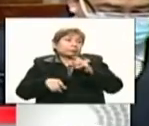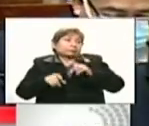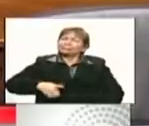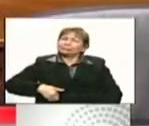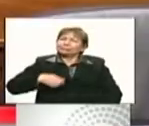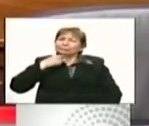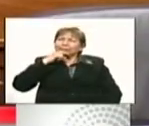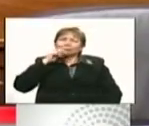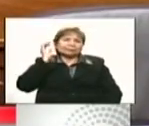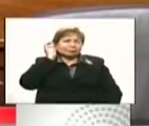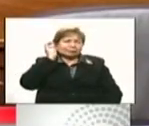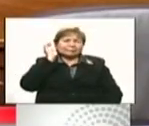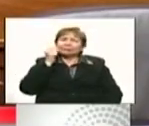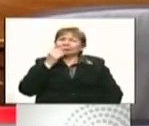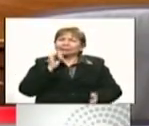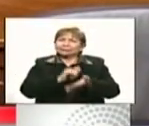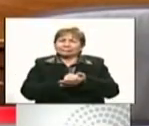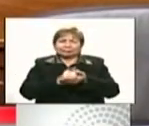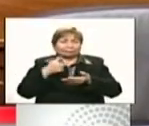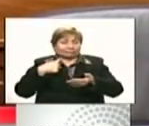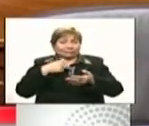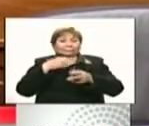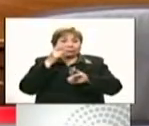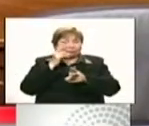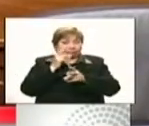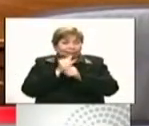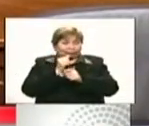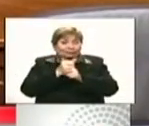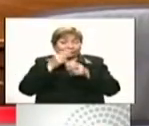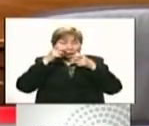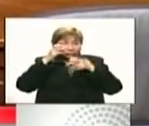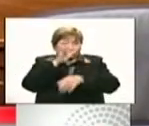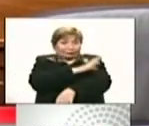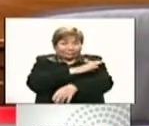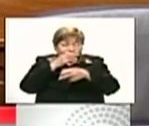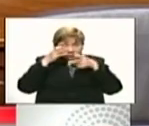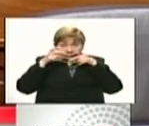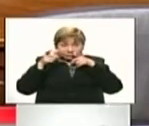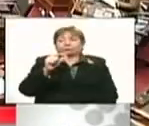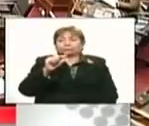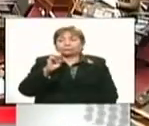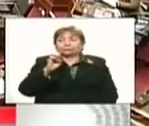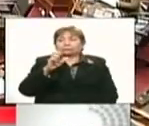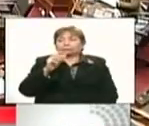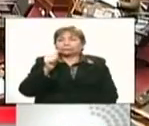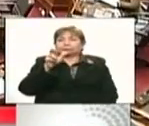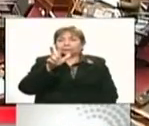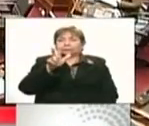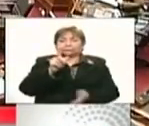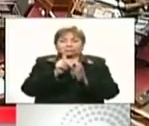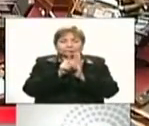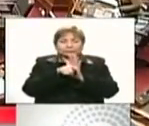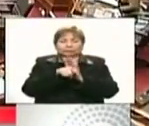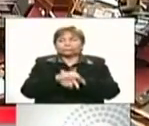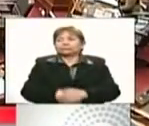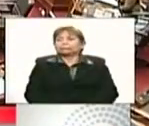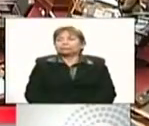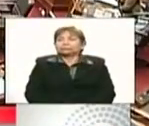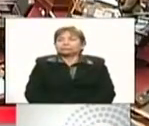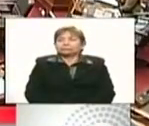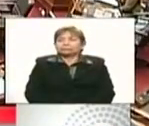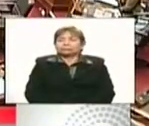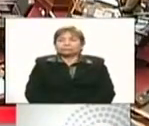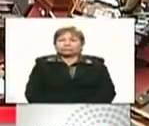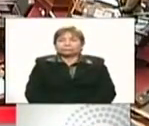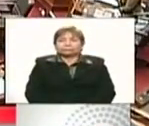pueda convocar a una constituyente vía un referéndum. Entonces, me parece que se está invirtiendo un poco el proceso,